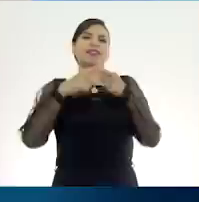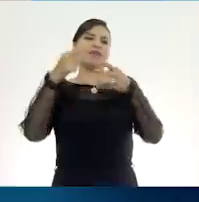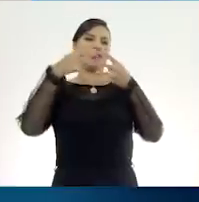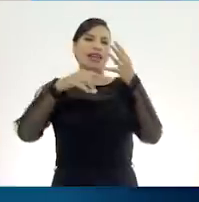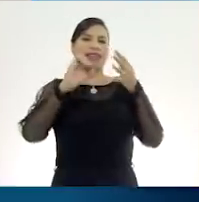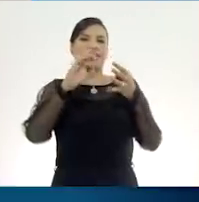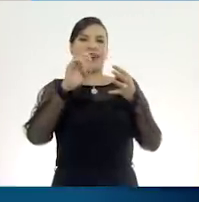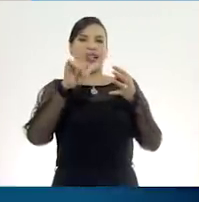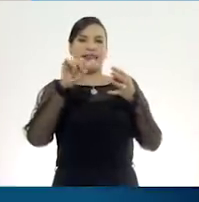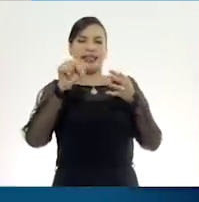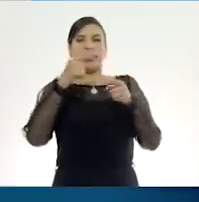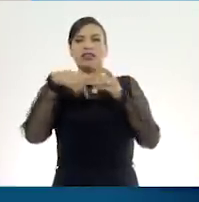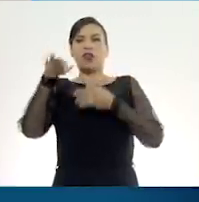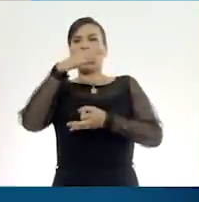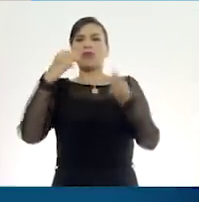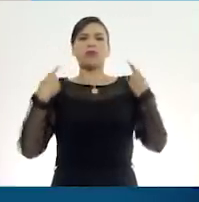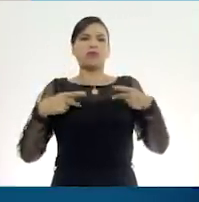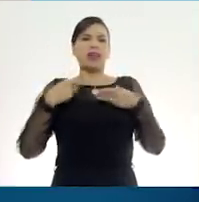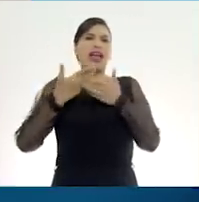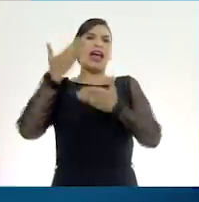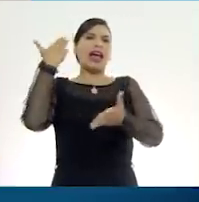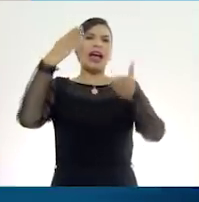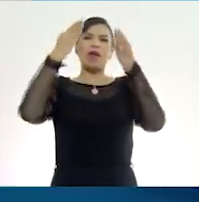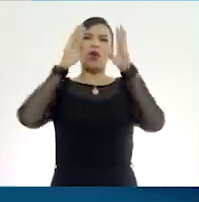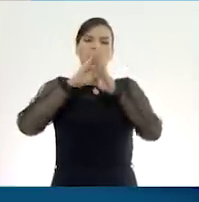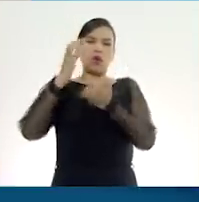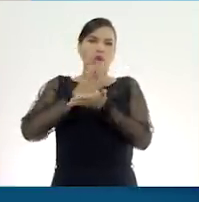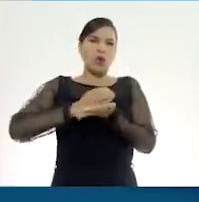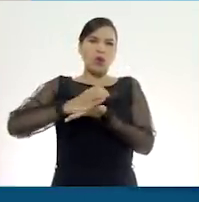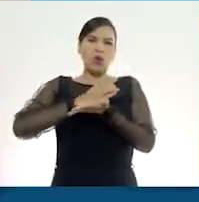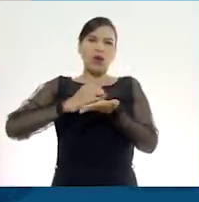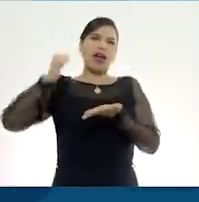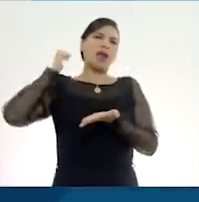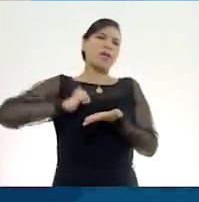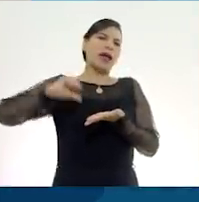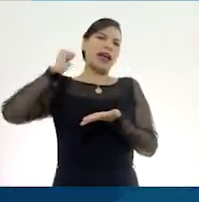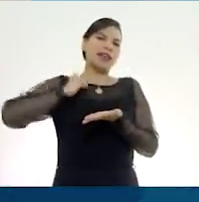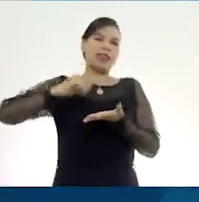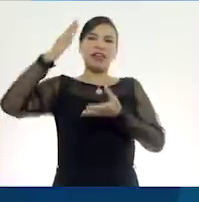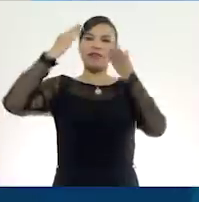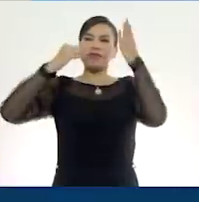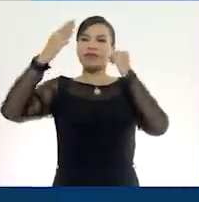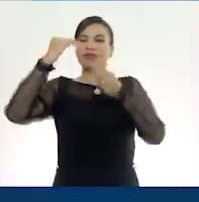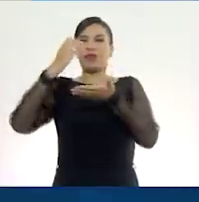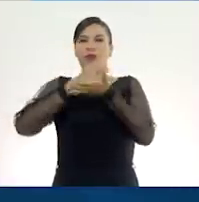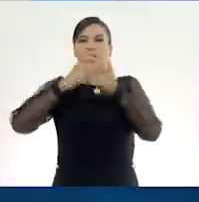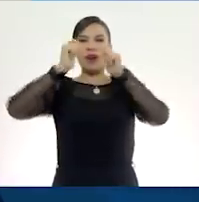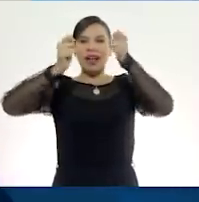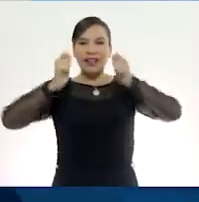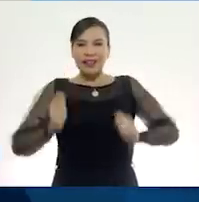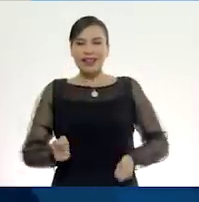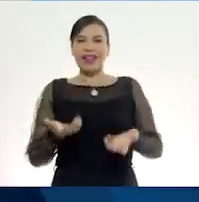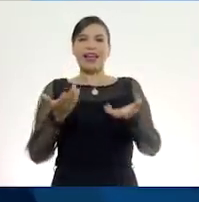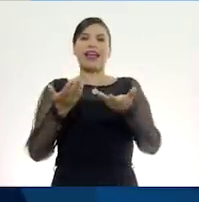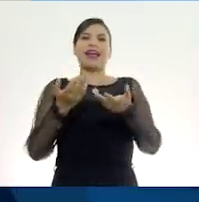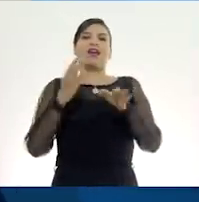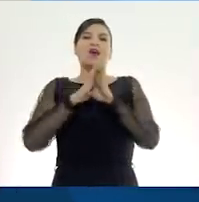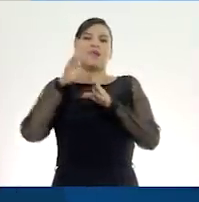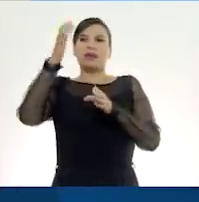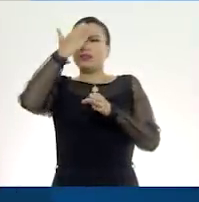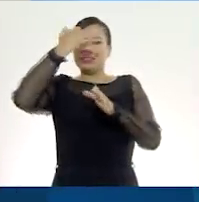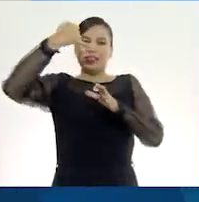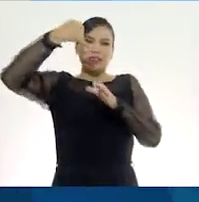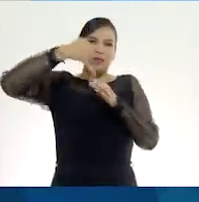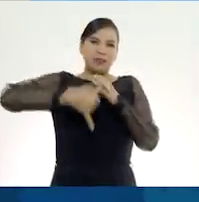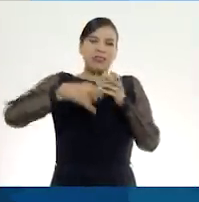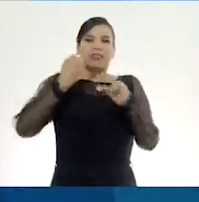gente seguía curándose con métodos que había aprendido del pasado, ¿no? Por ejemplo, de las curanderas, de su gran conocimiento